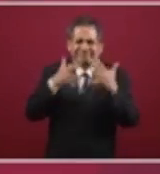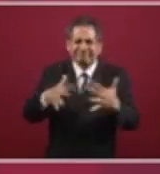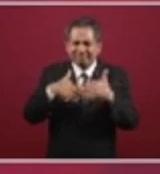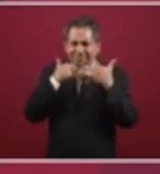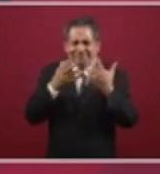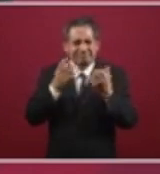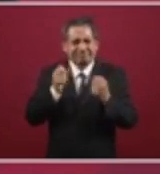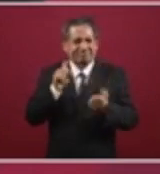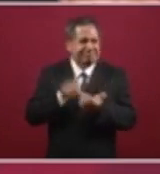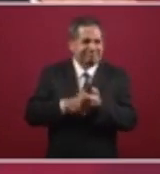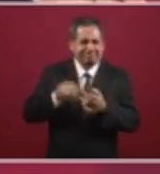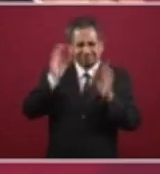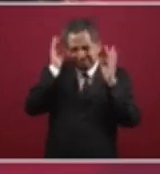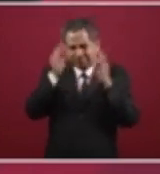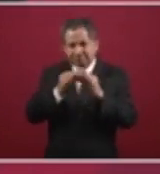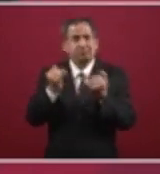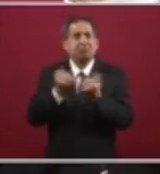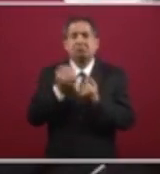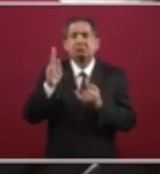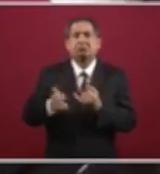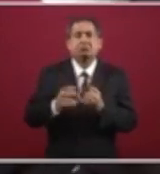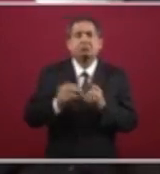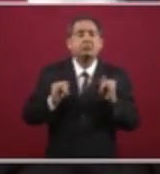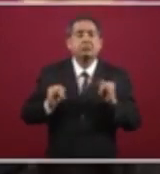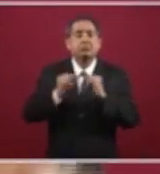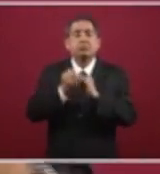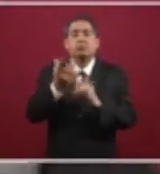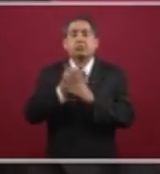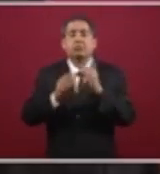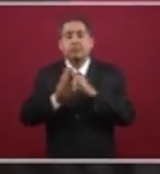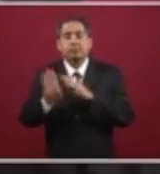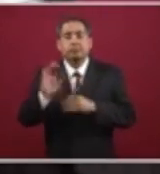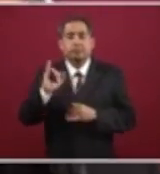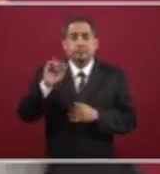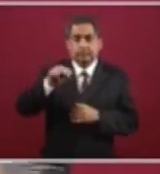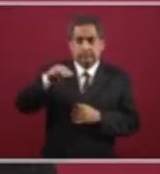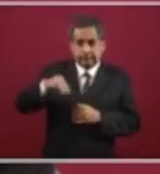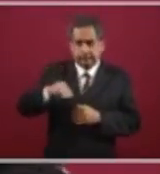como migración y como